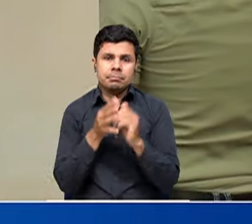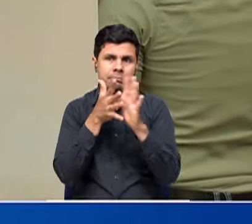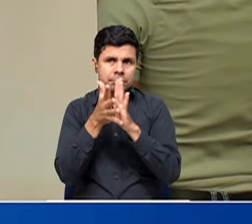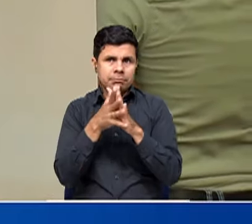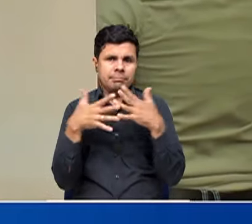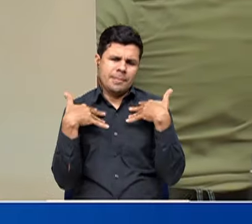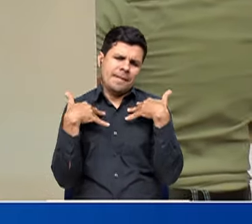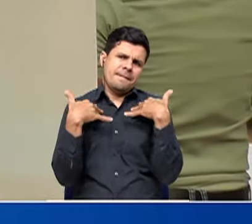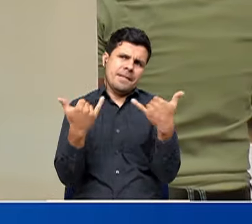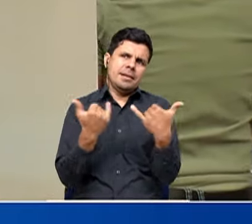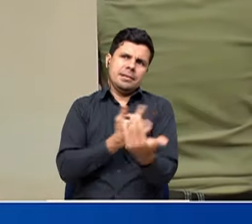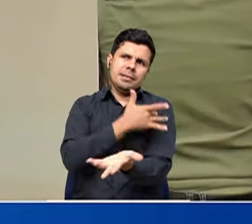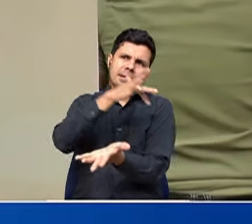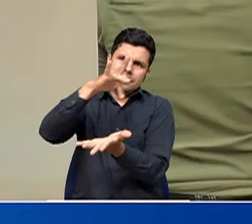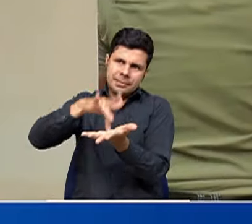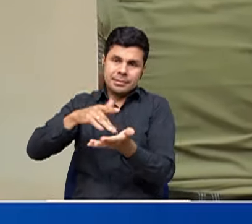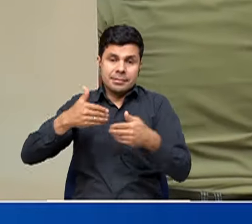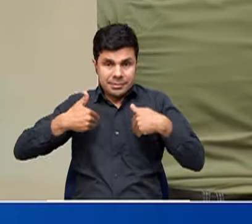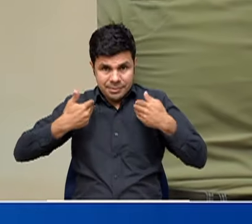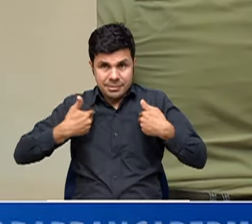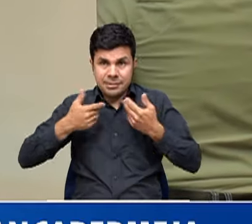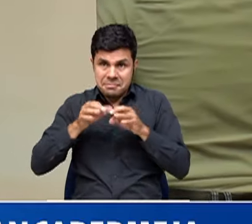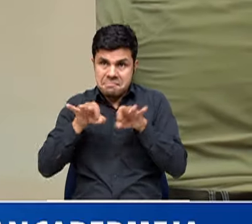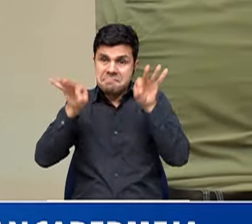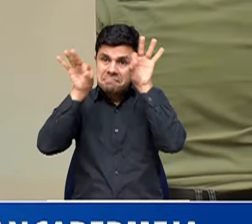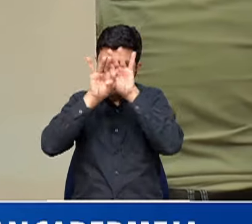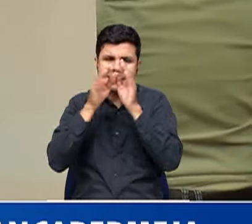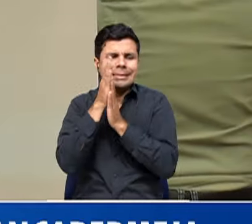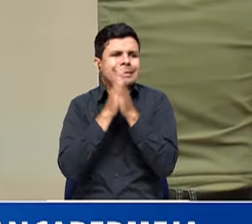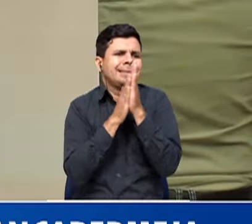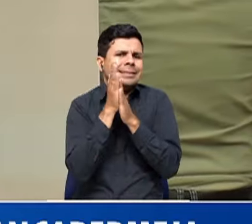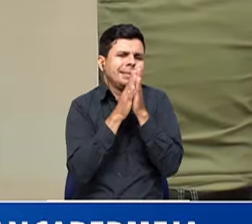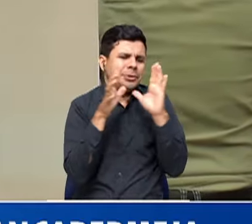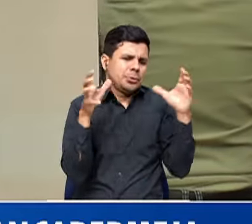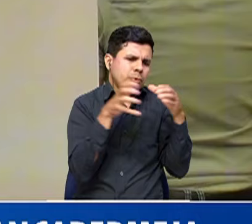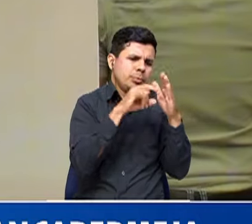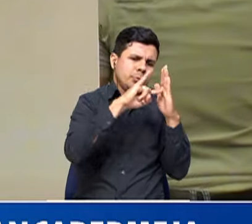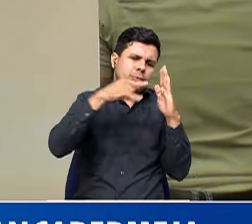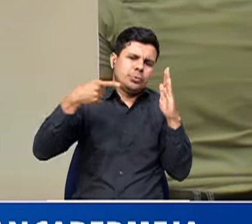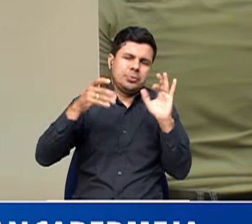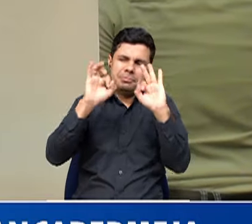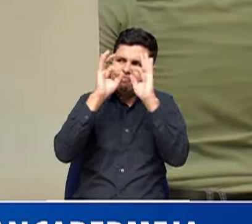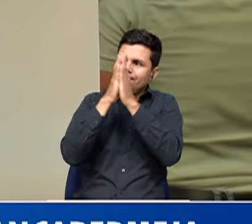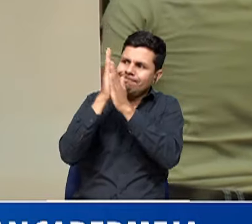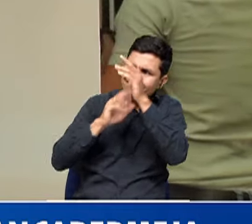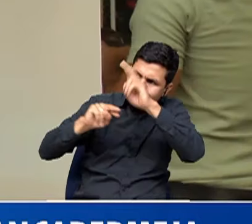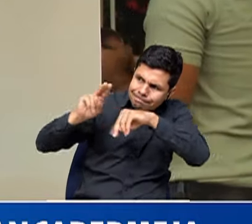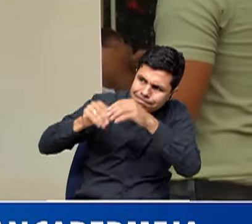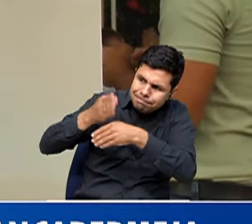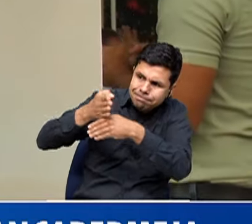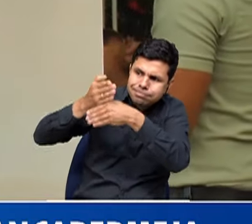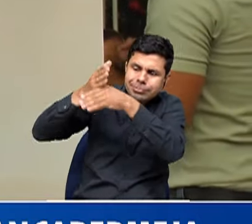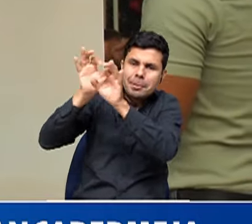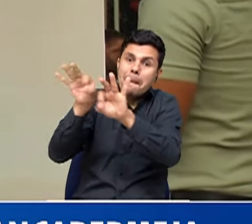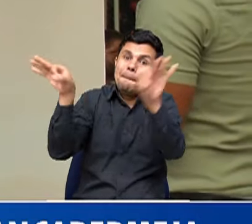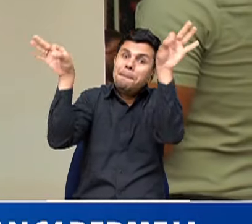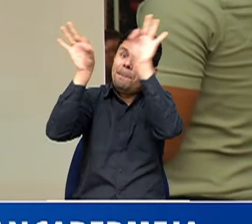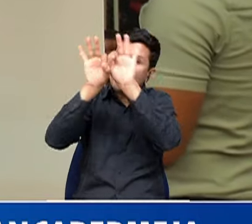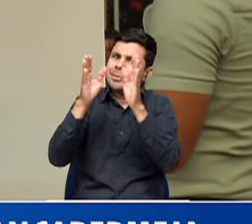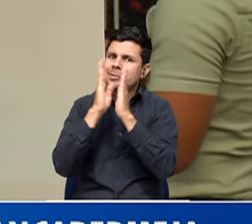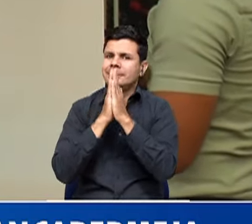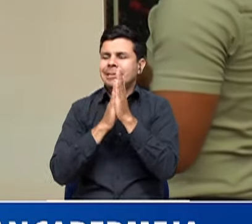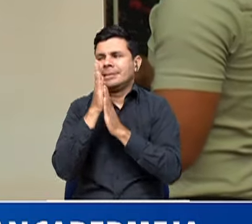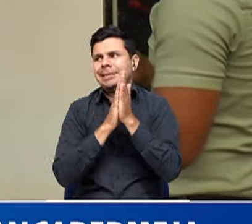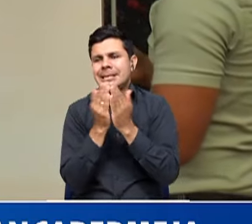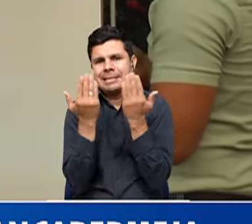en este día tan especial, un día bastante esperado, la verdad, por toda la comunidad de las unidades tecnológicas de Santander, un día histórico de poder nosotros